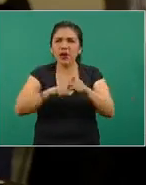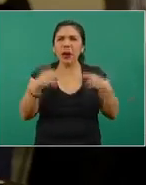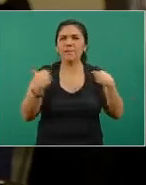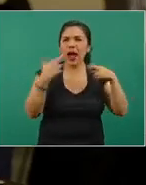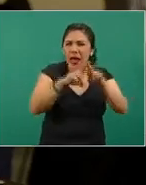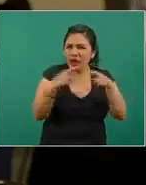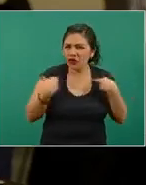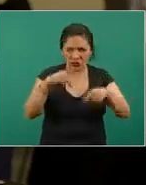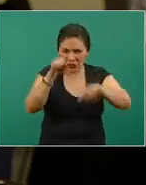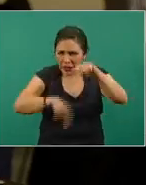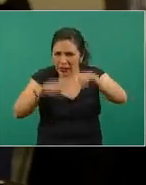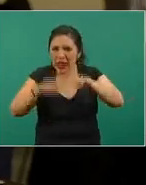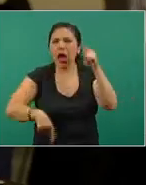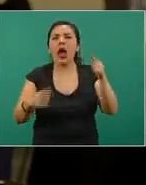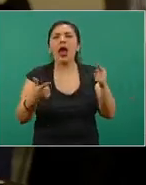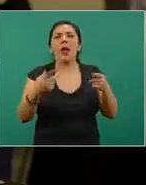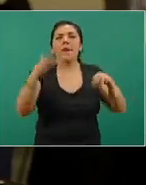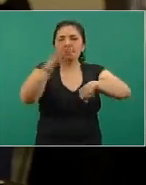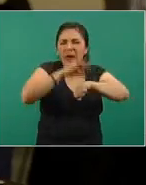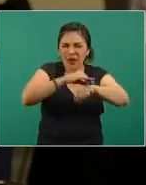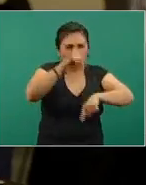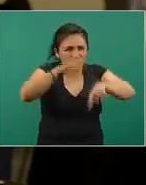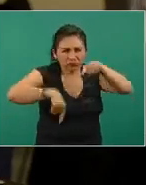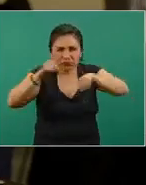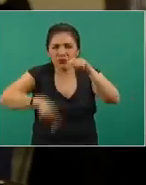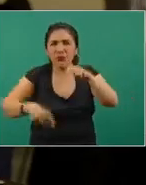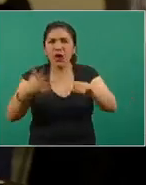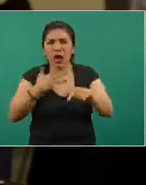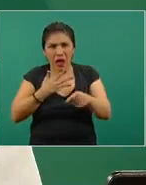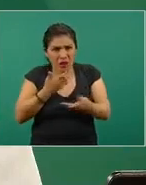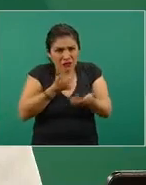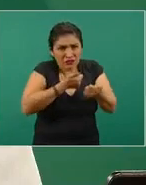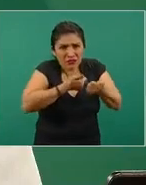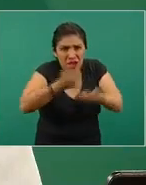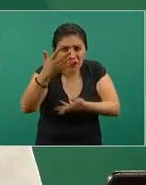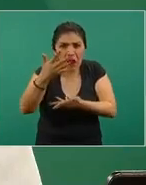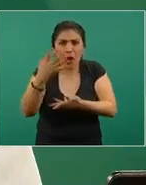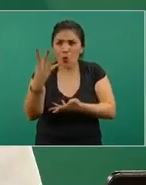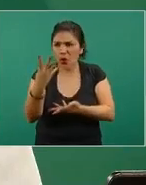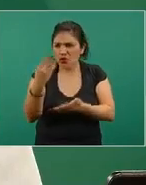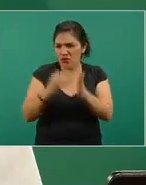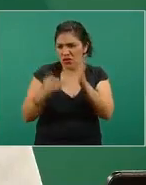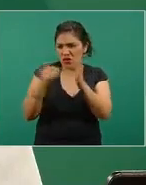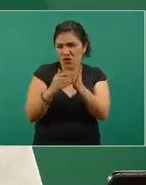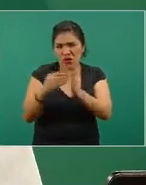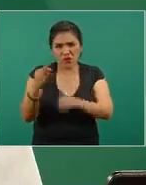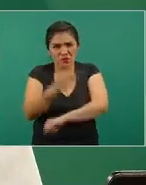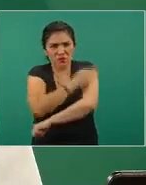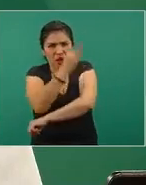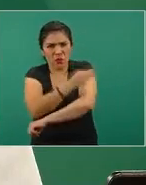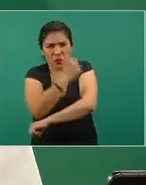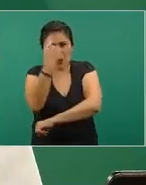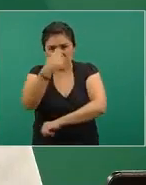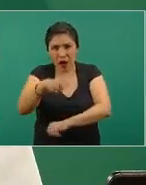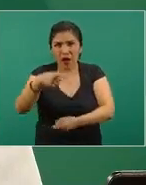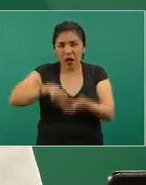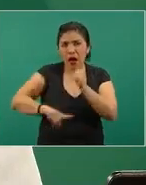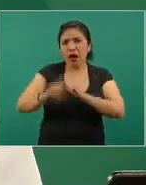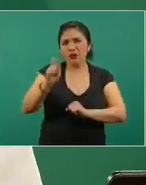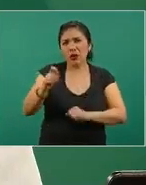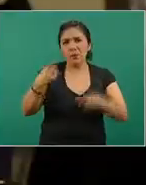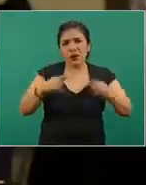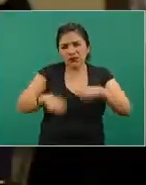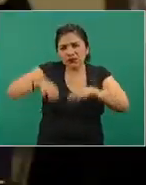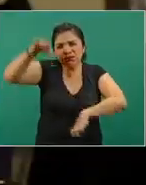estaríamos hablando de que se enviaron solo como 4 millones de vacunas para 5.3 millones de adultos mayores de 60.